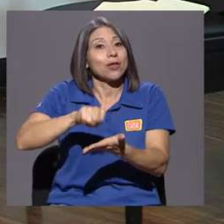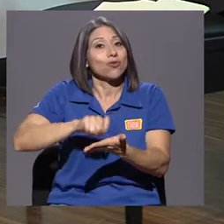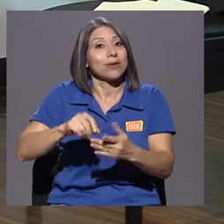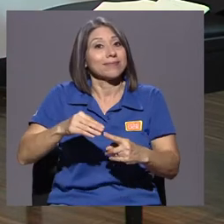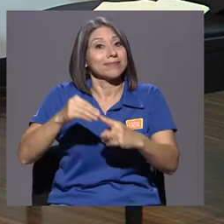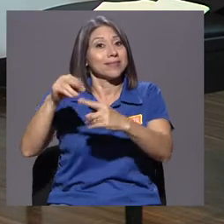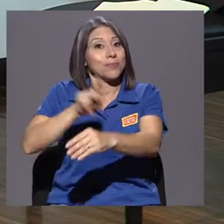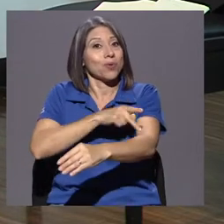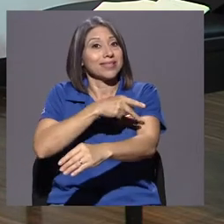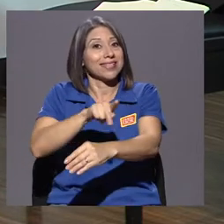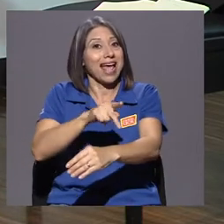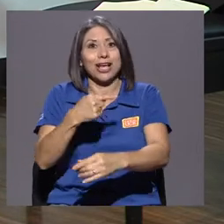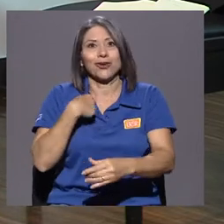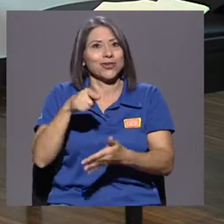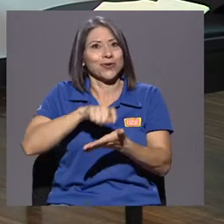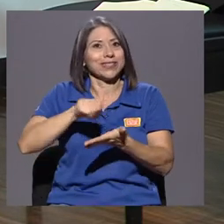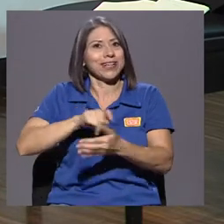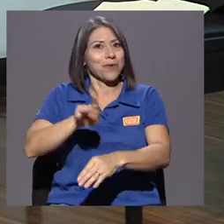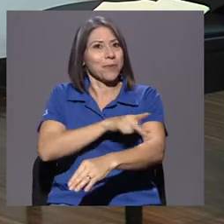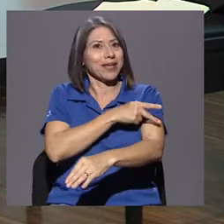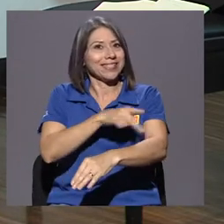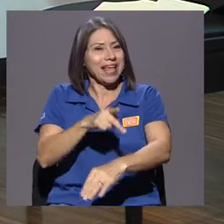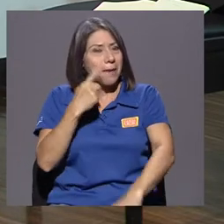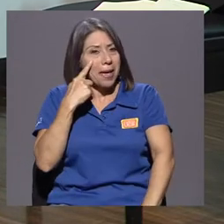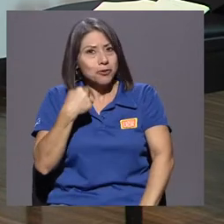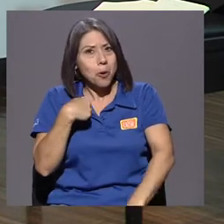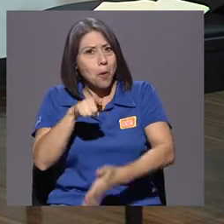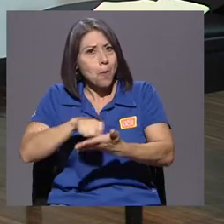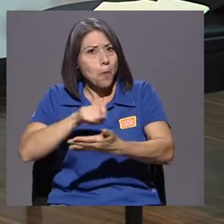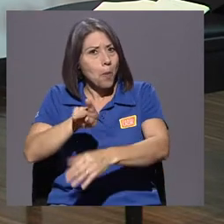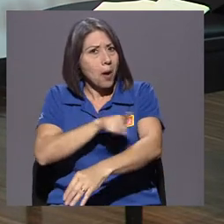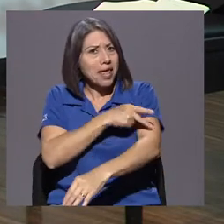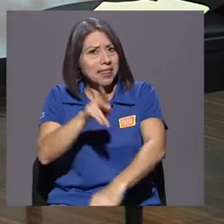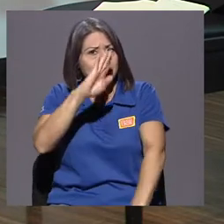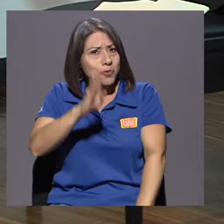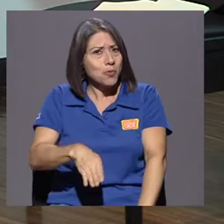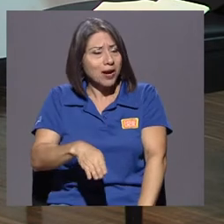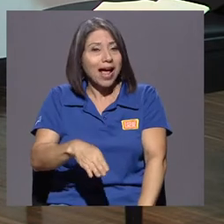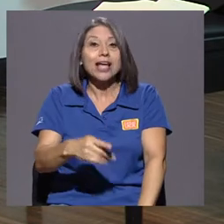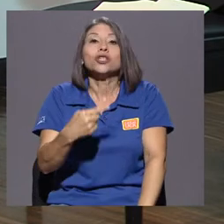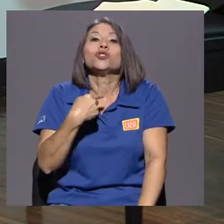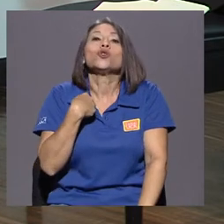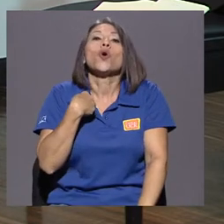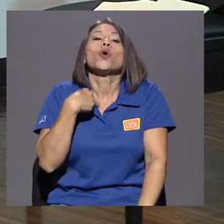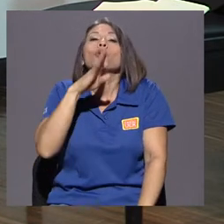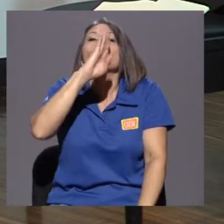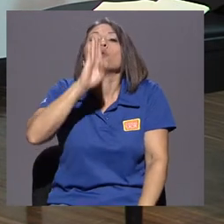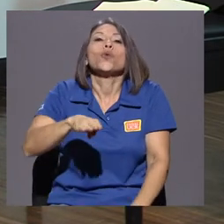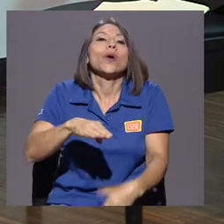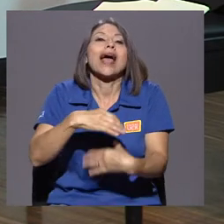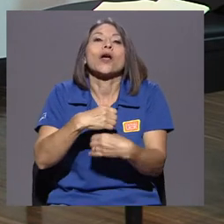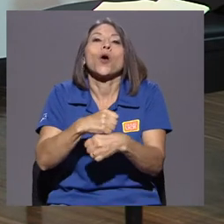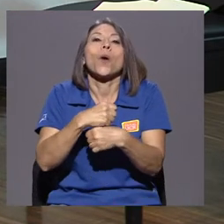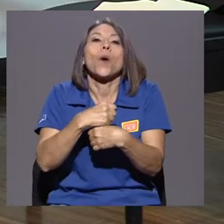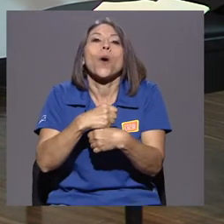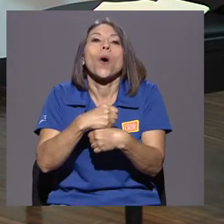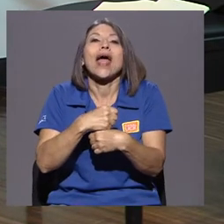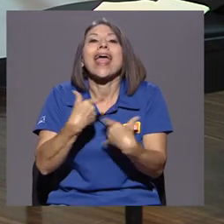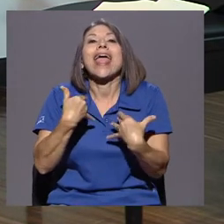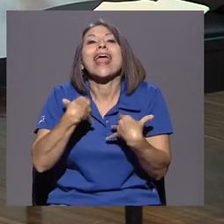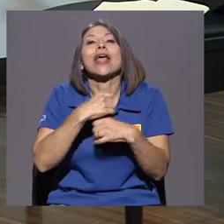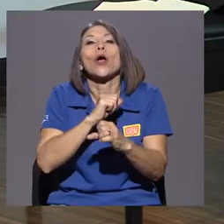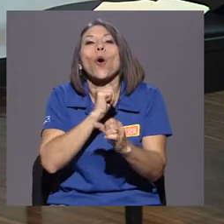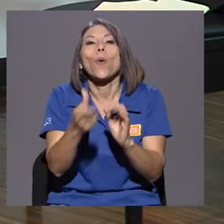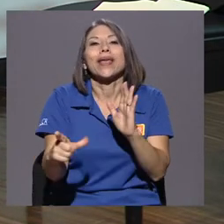curioso en un que ha sido poeta mejor dicho nunca he cometido poesía la poesía es un delito que se comete hoy en día verdad ya dejó de ser